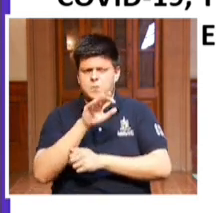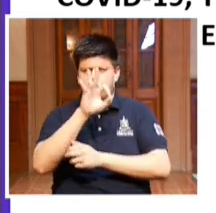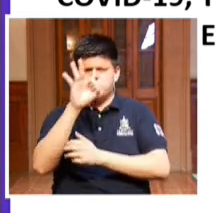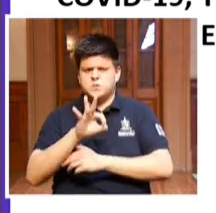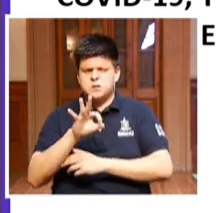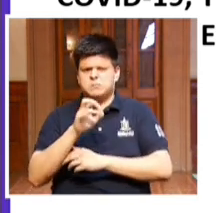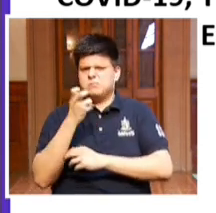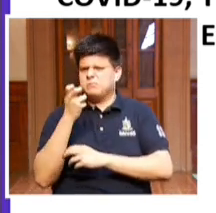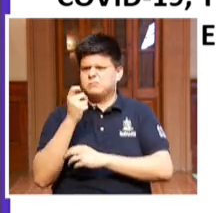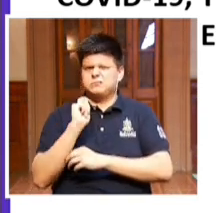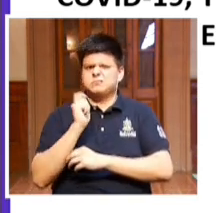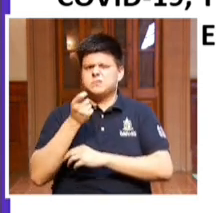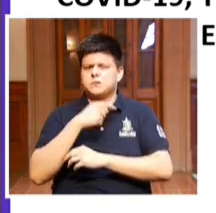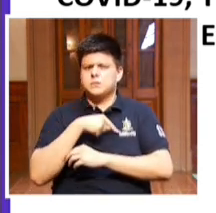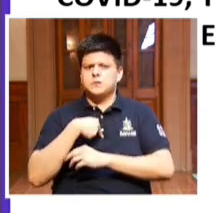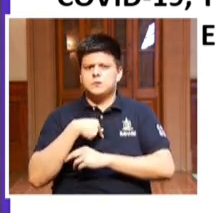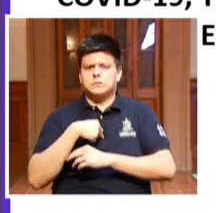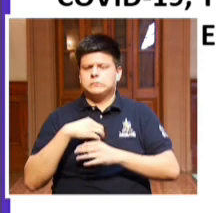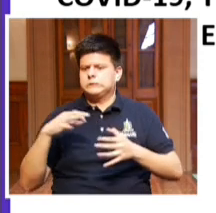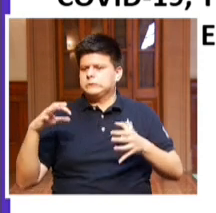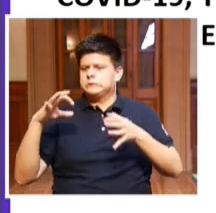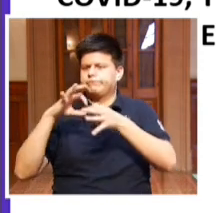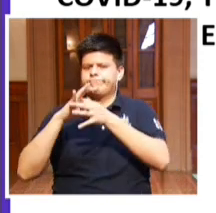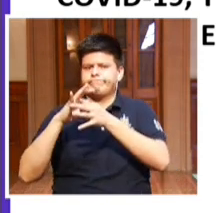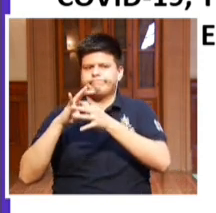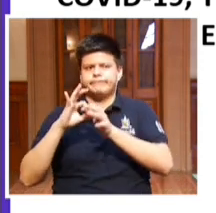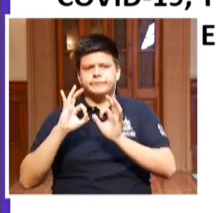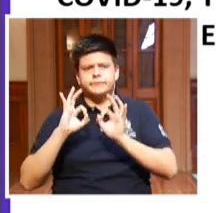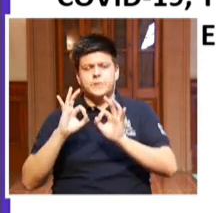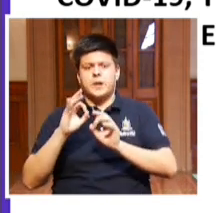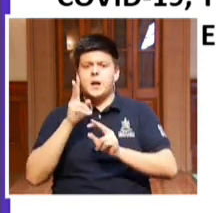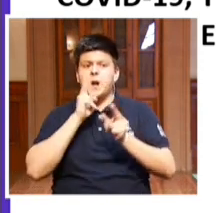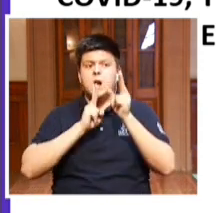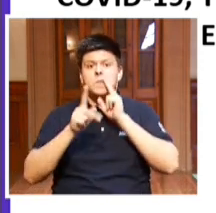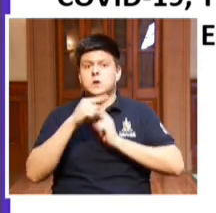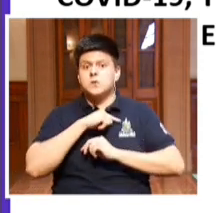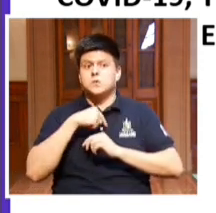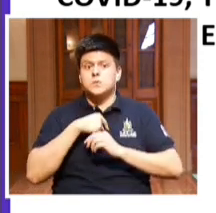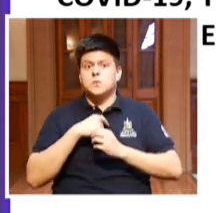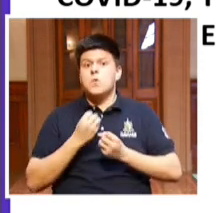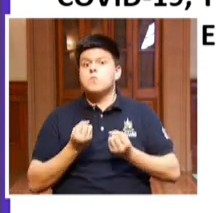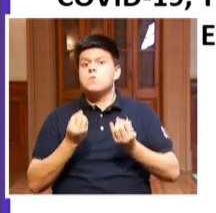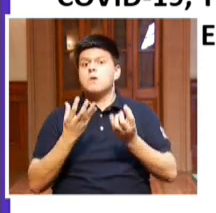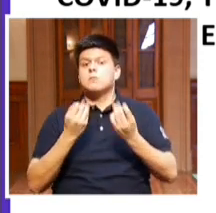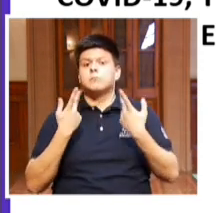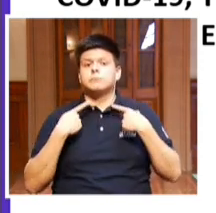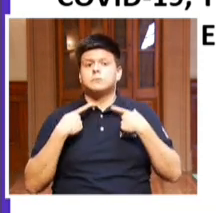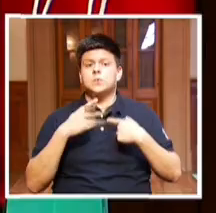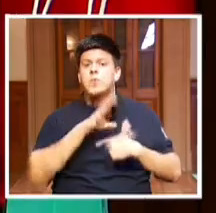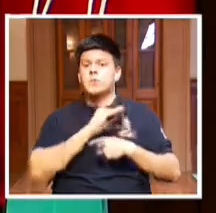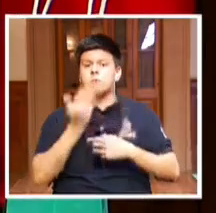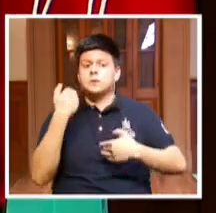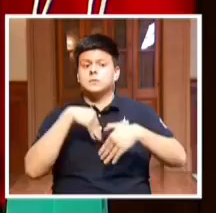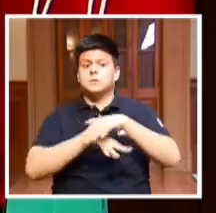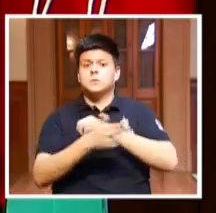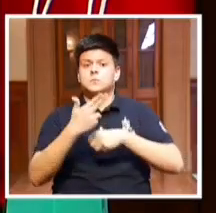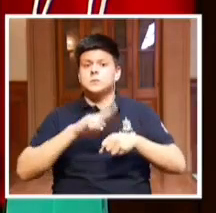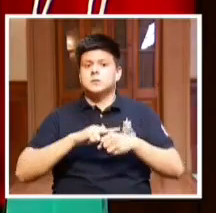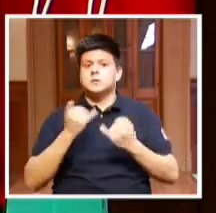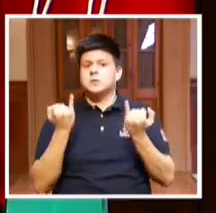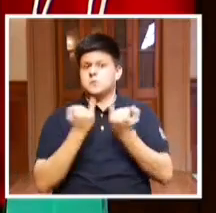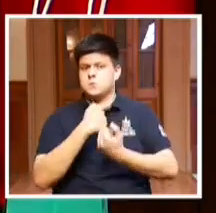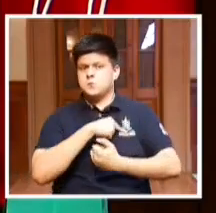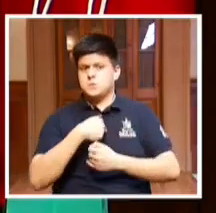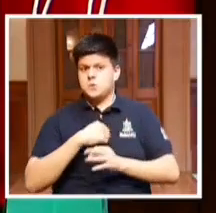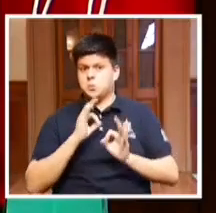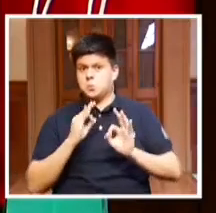porcentaje nos va a estar directamente relacionado con qué capacidad hospitalaria tenemos y si somos